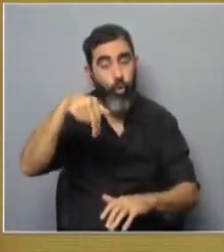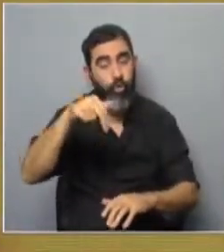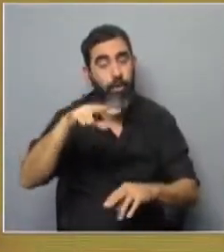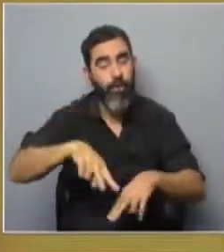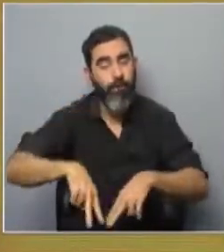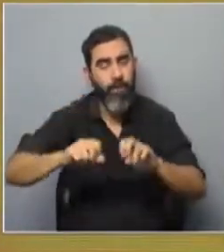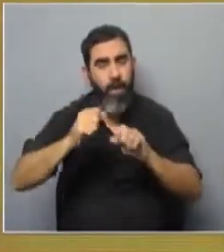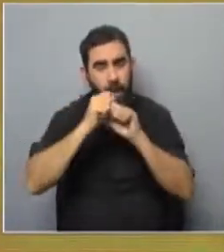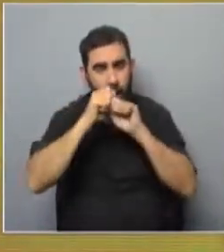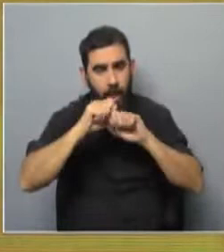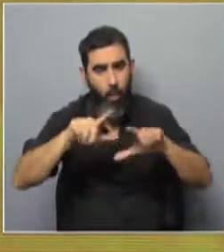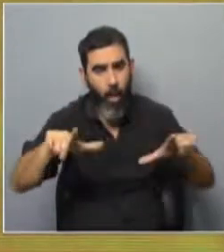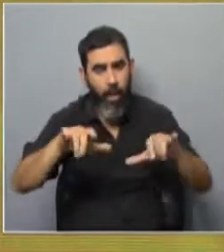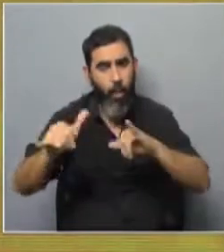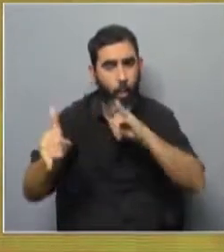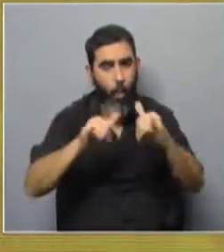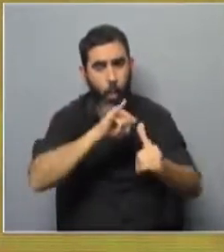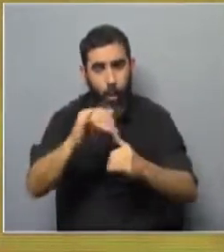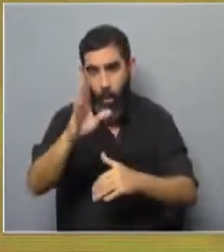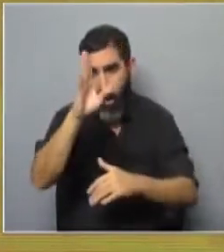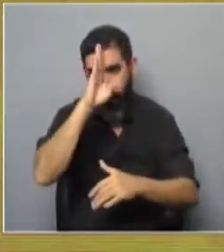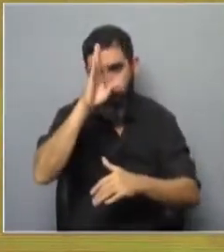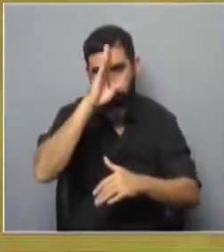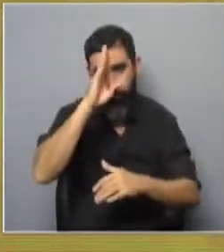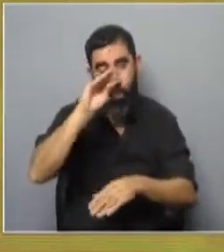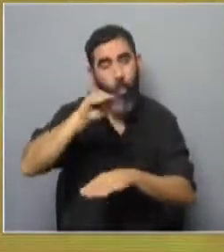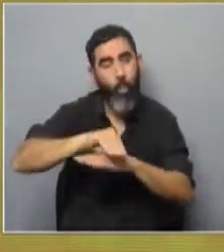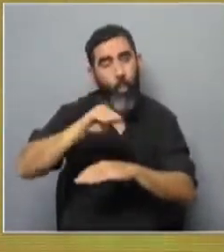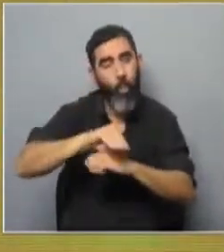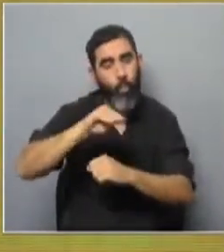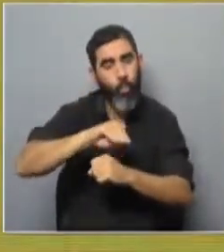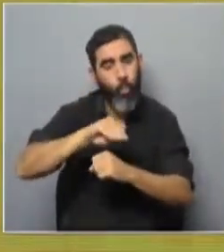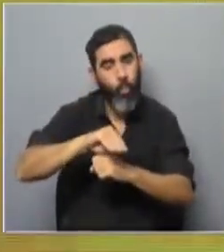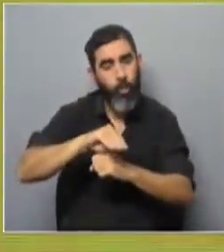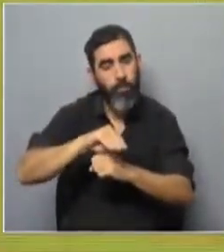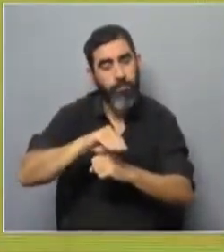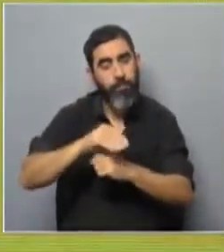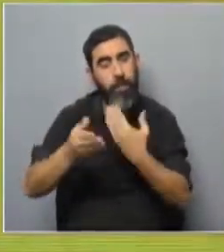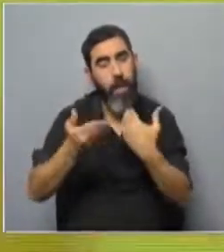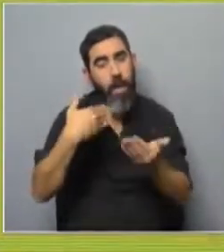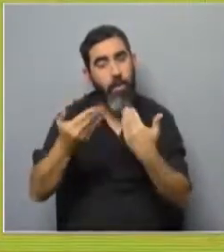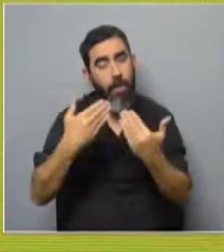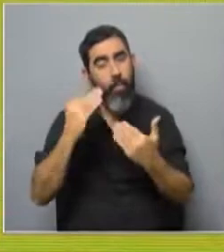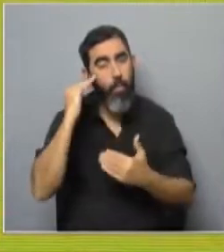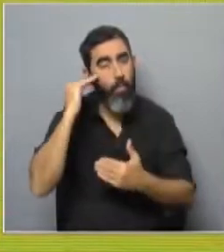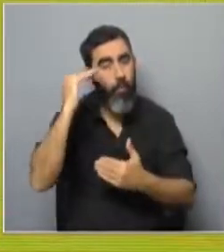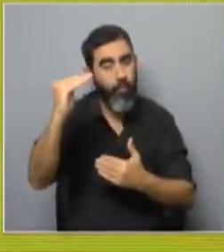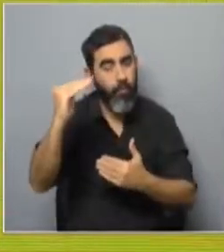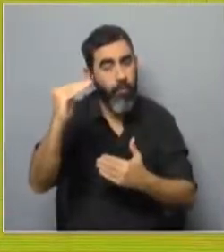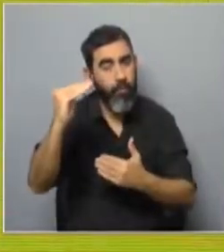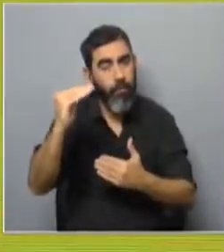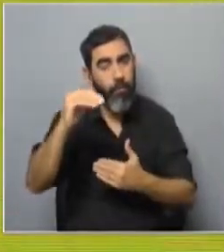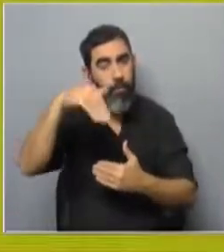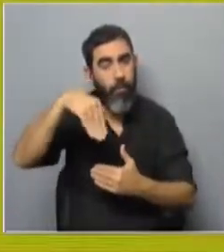psicológico el lenguaje, el juego, el aprendizaje, la cultura. Estuvimos hablando con la profesora adjunta